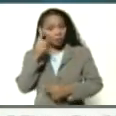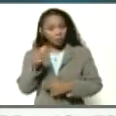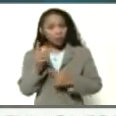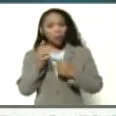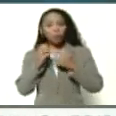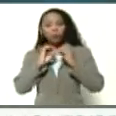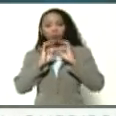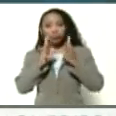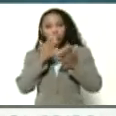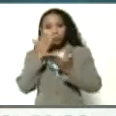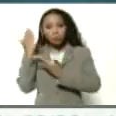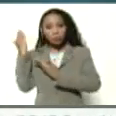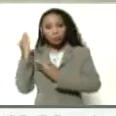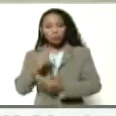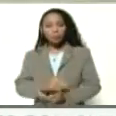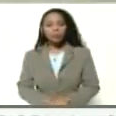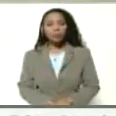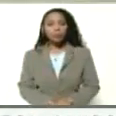de la ministra.